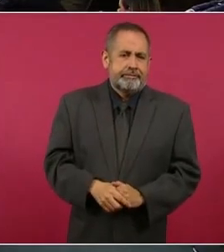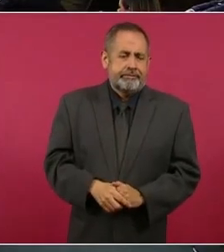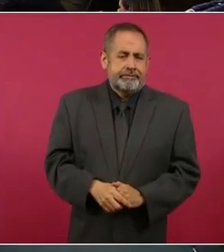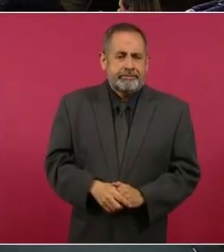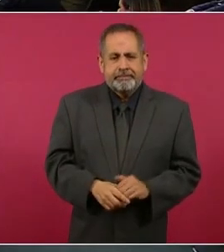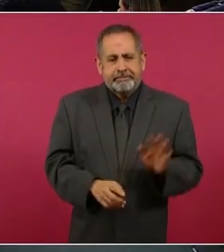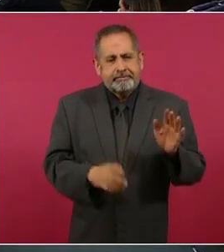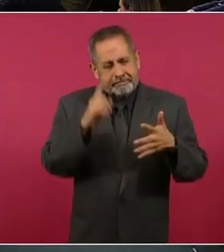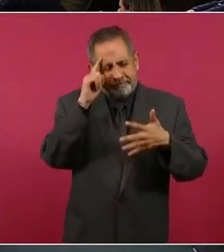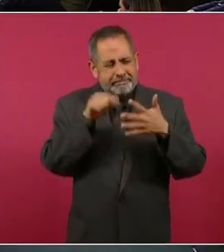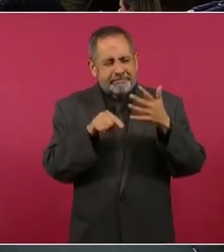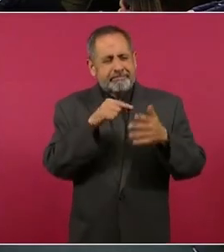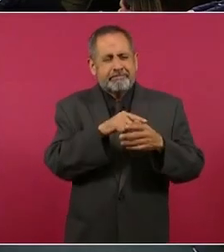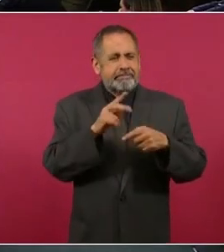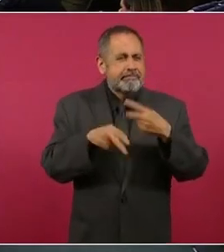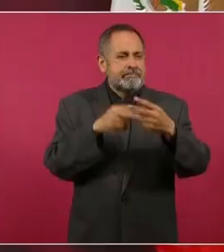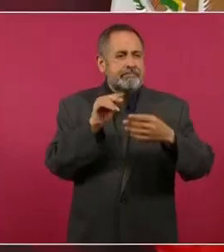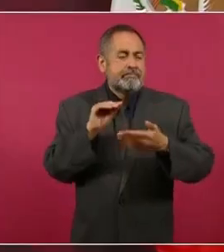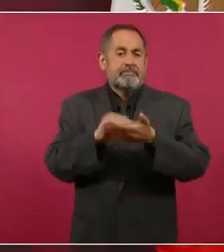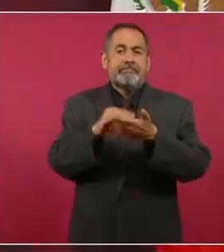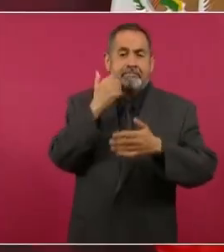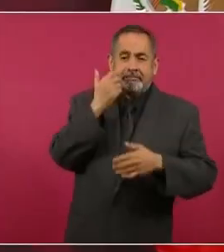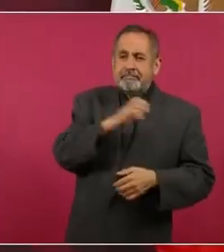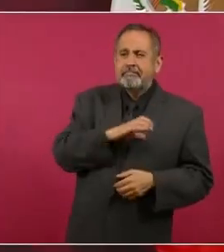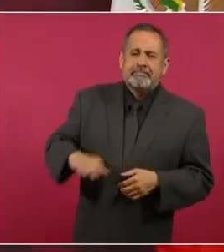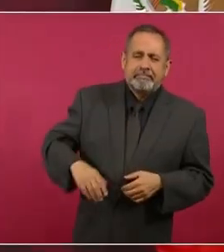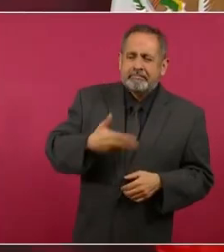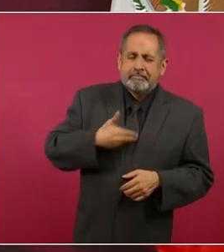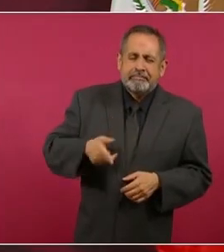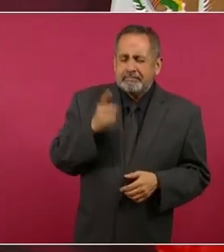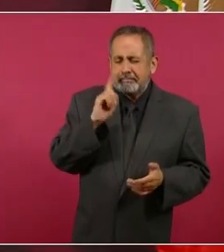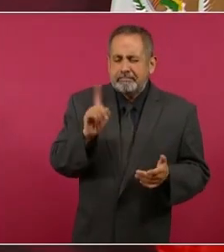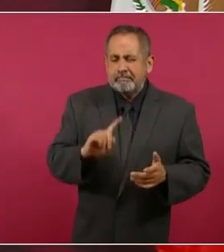Pero no creo que esté de candidato a la presidencia.